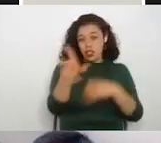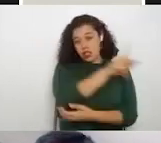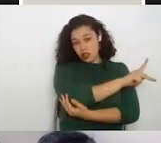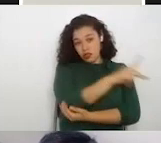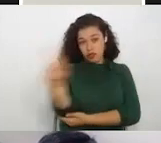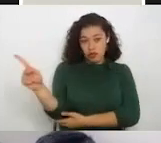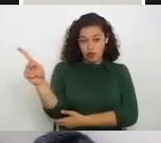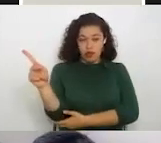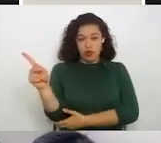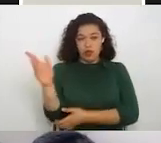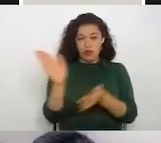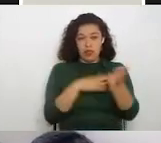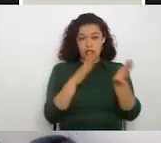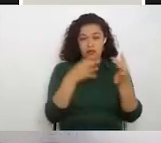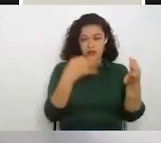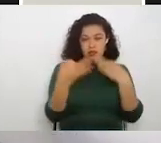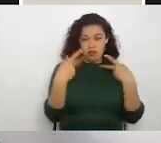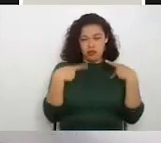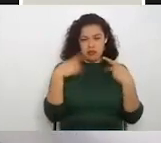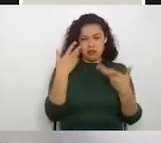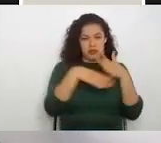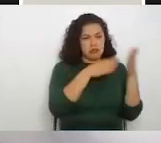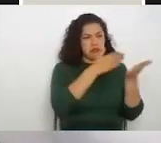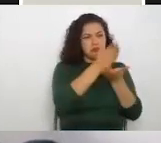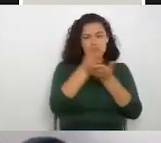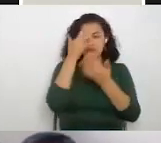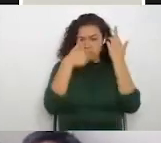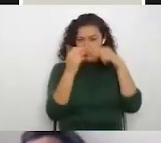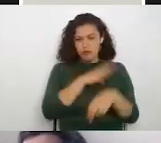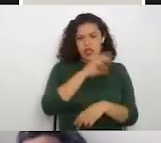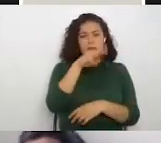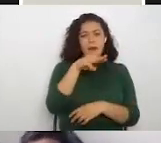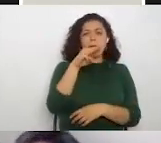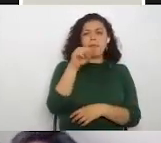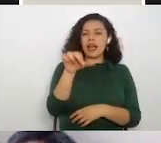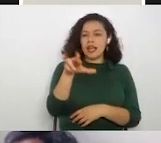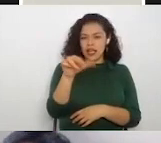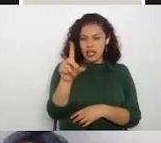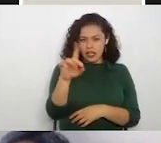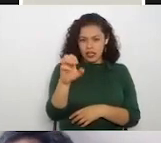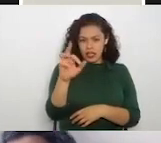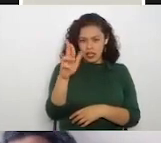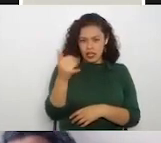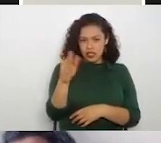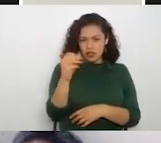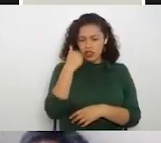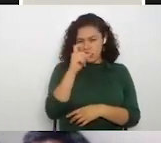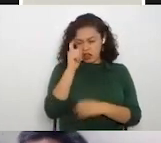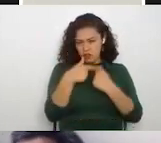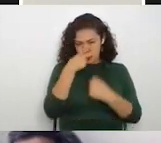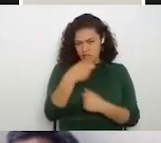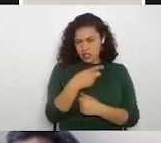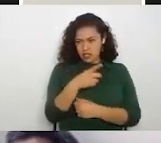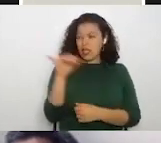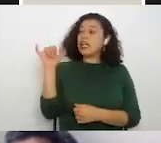estructura documental está disponible para todo el personal. María del Rayo, creo que quiere comentar algo. Sí,